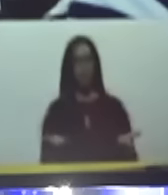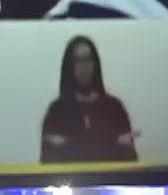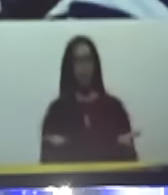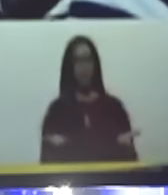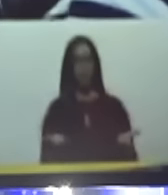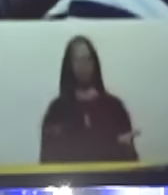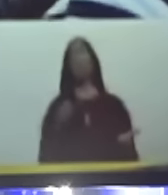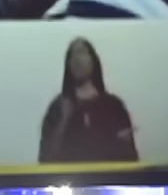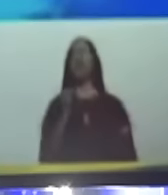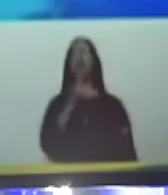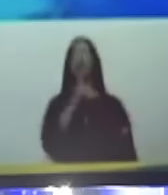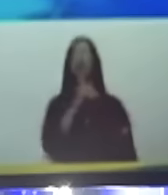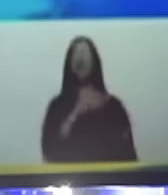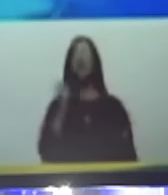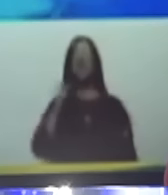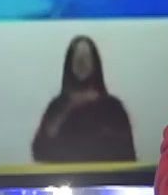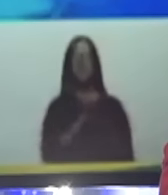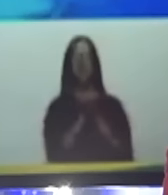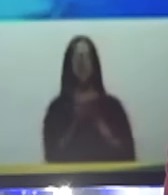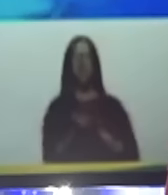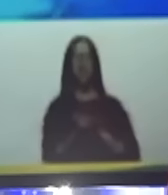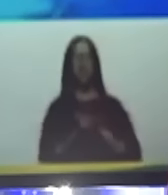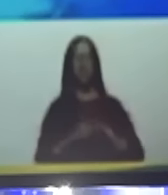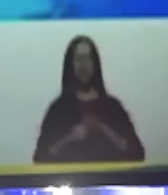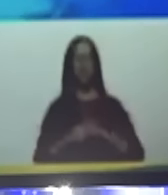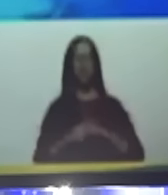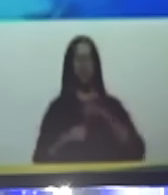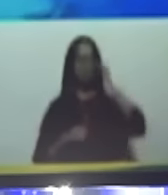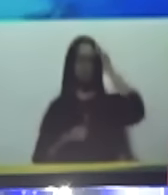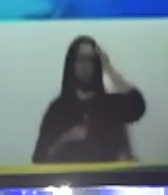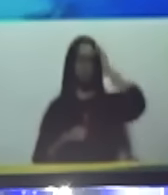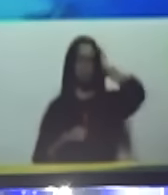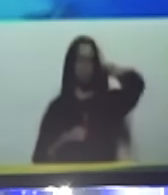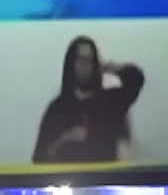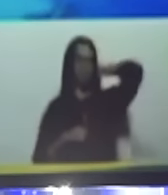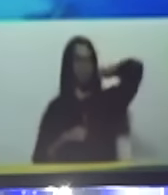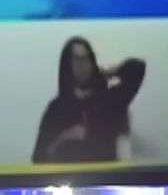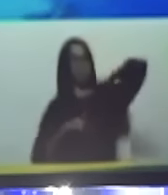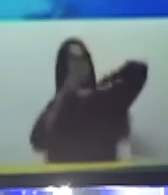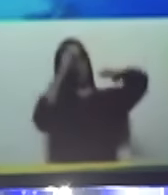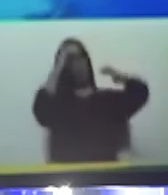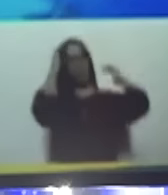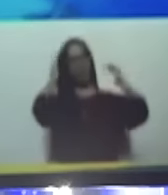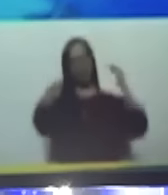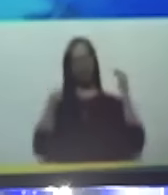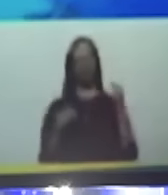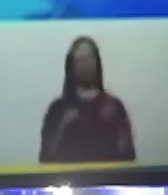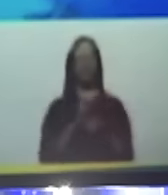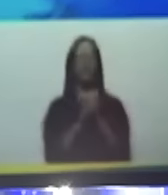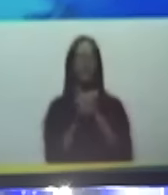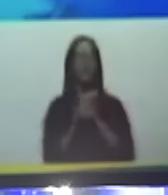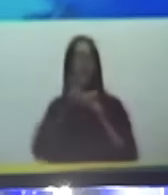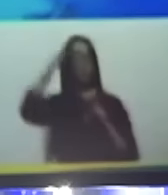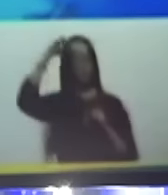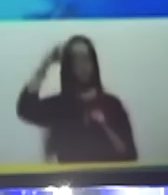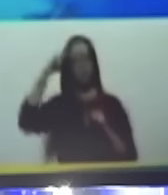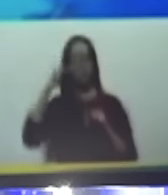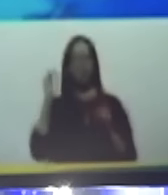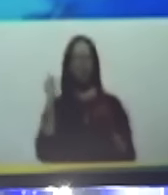Yo no veo al supuesto ministro del régimen con seguridad o aplomo. Caído.